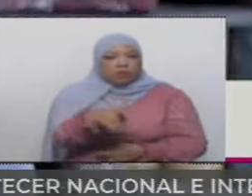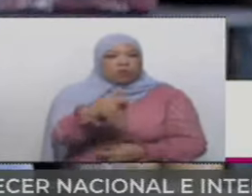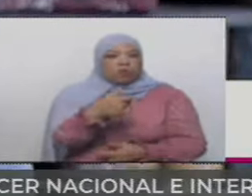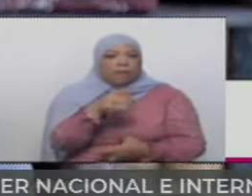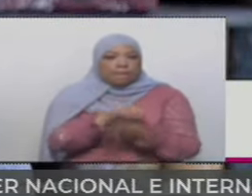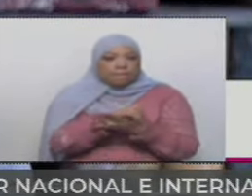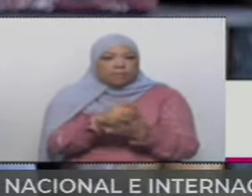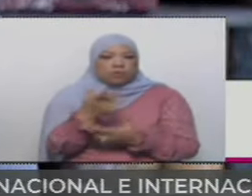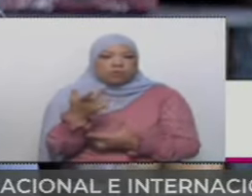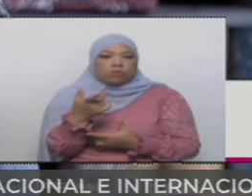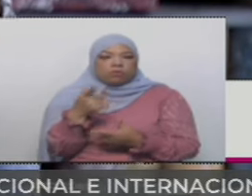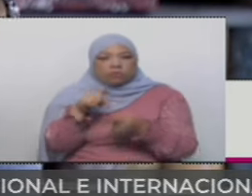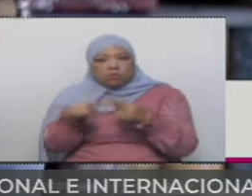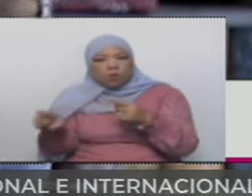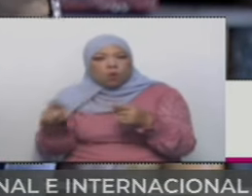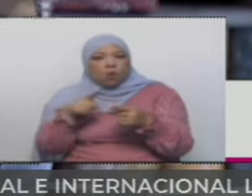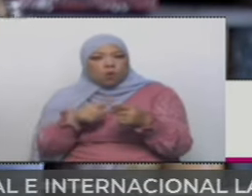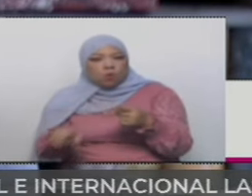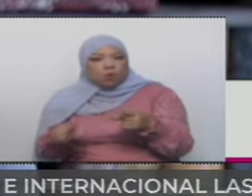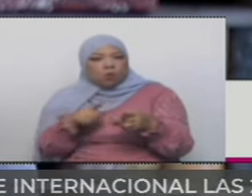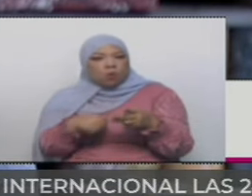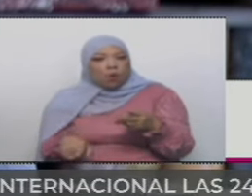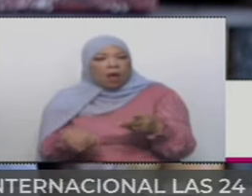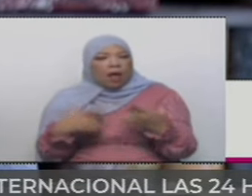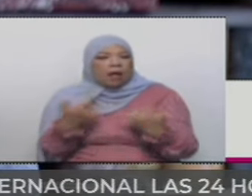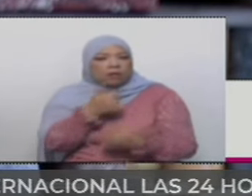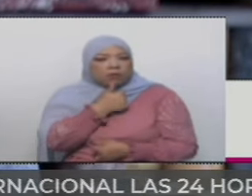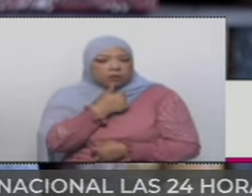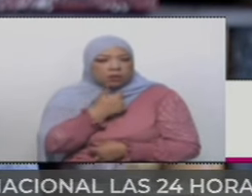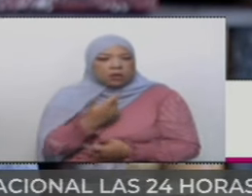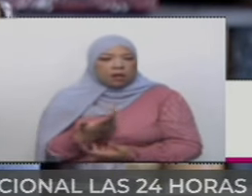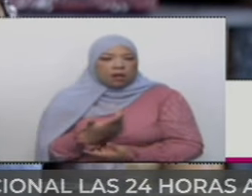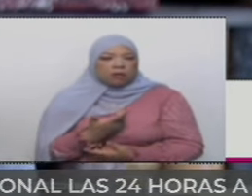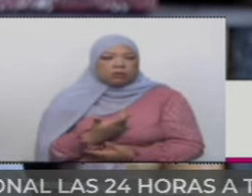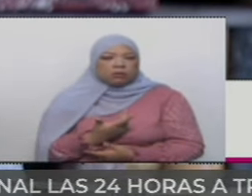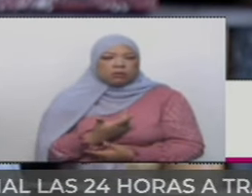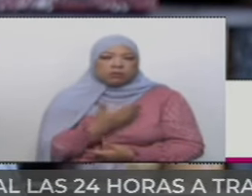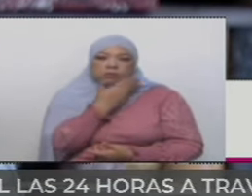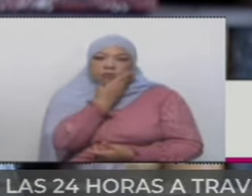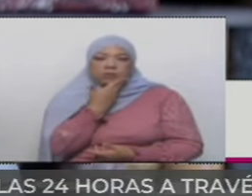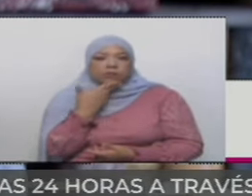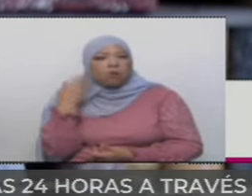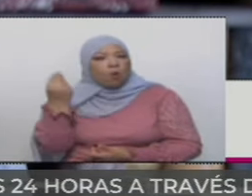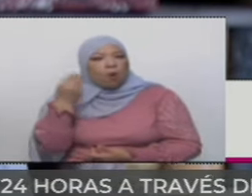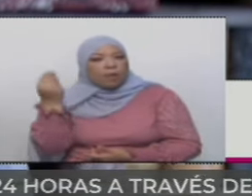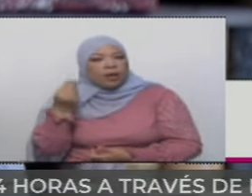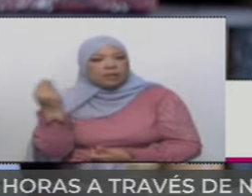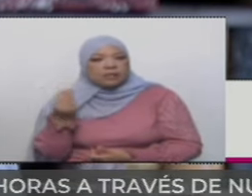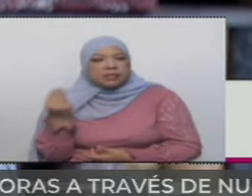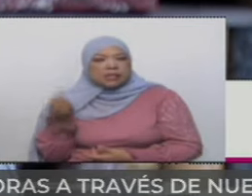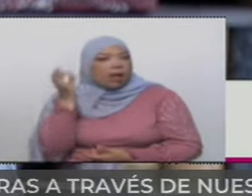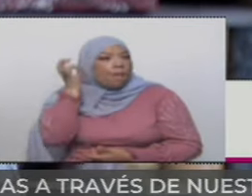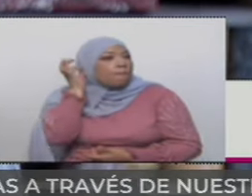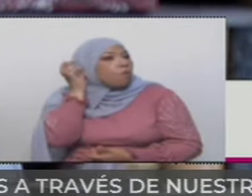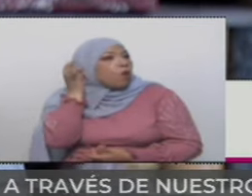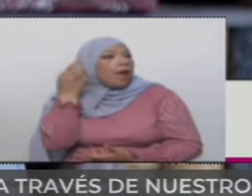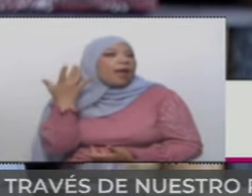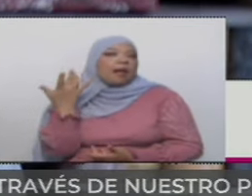Michelle, Salvador, muchachas, muchachos, son muy chamitos. Grecia,